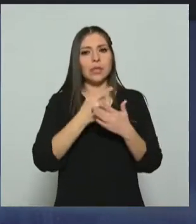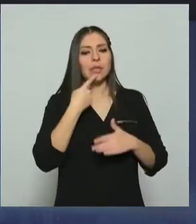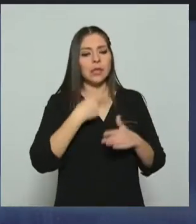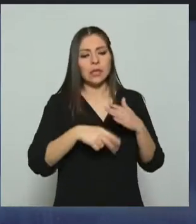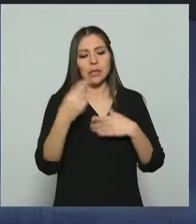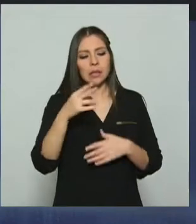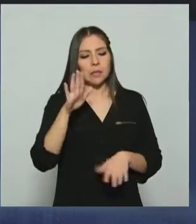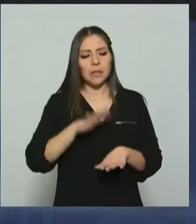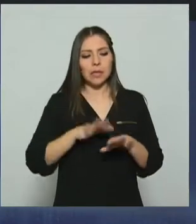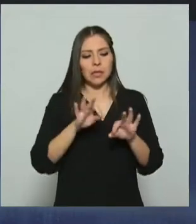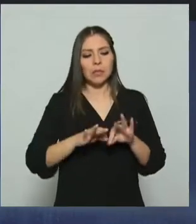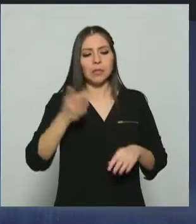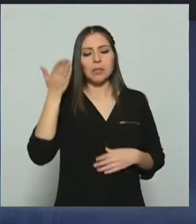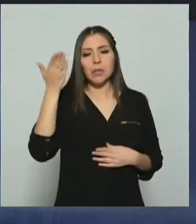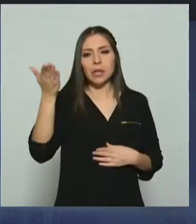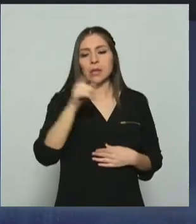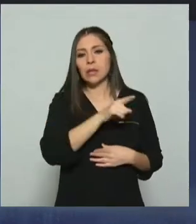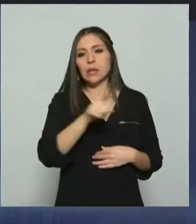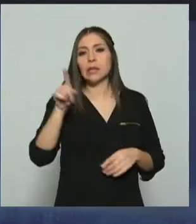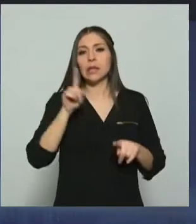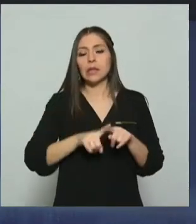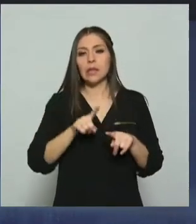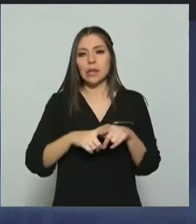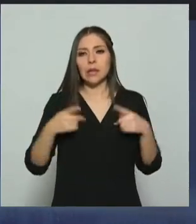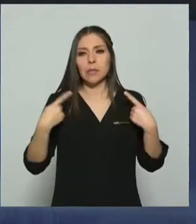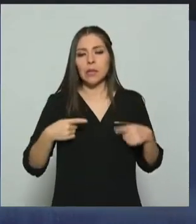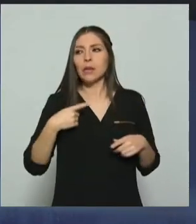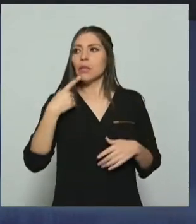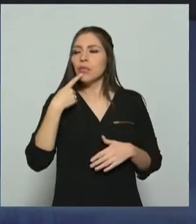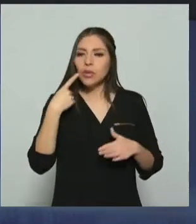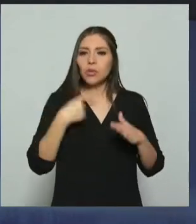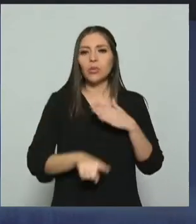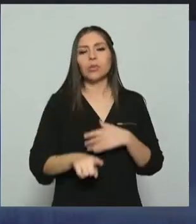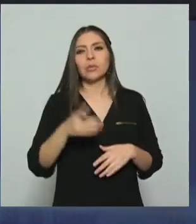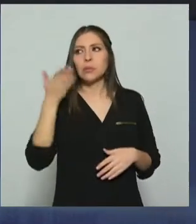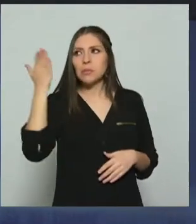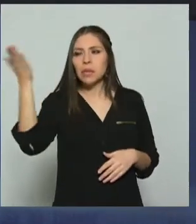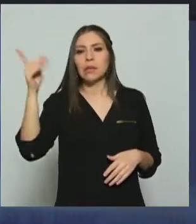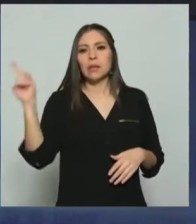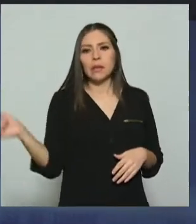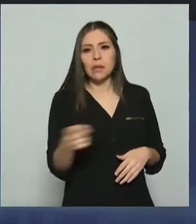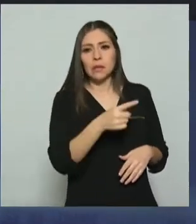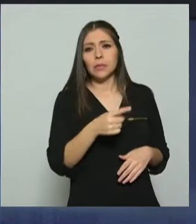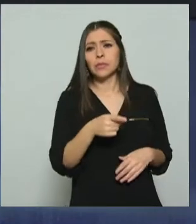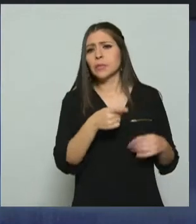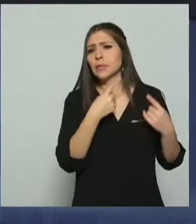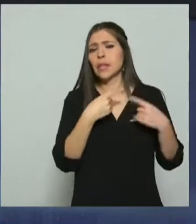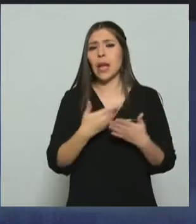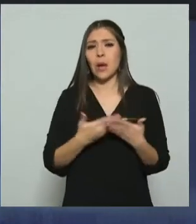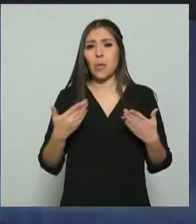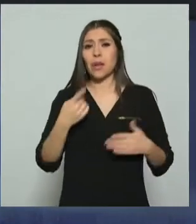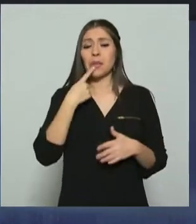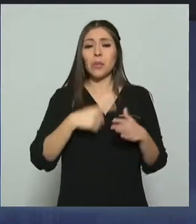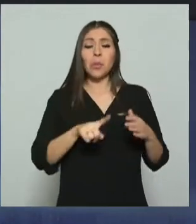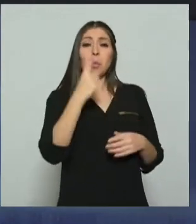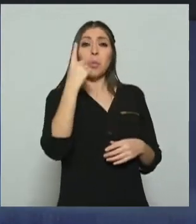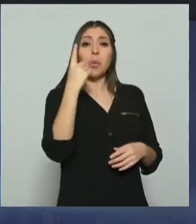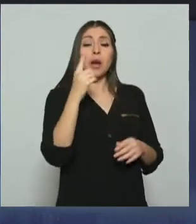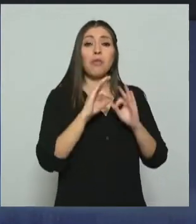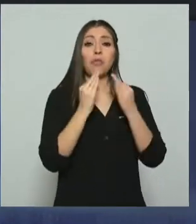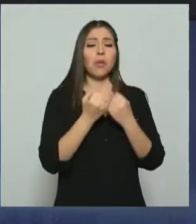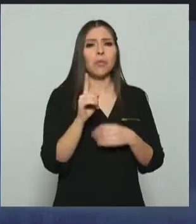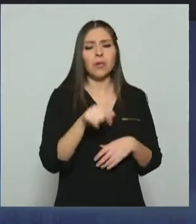muy importante exhortar a quienes son víctimas de ello a poder denunciar. Para denunciar hay muchas formas y ya no implican,